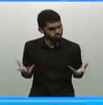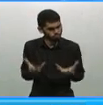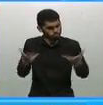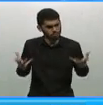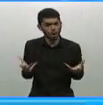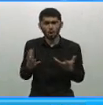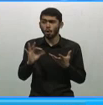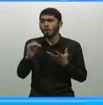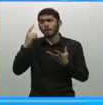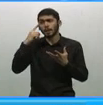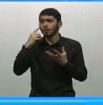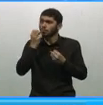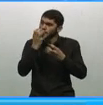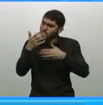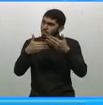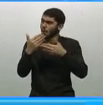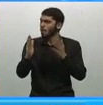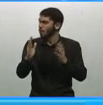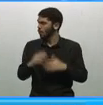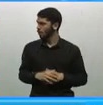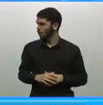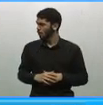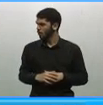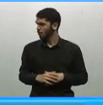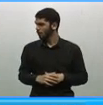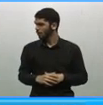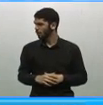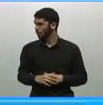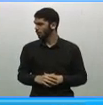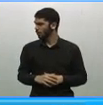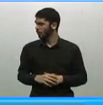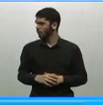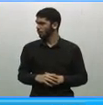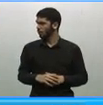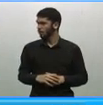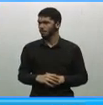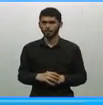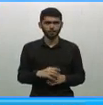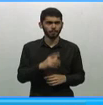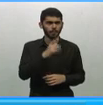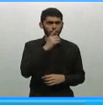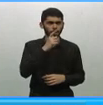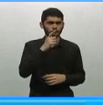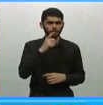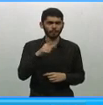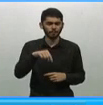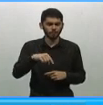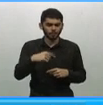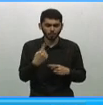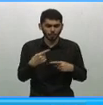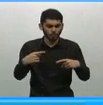trata de mejorar un poco no yo creo que son momentos del partido que por ahí